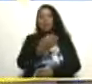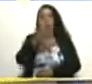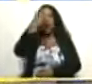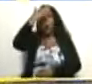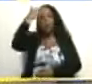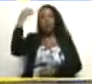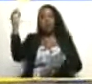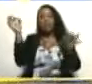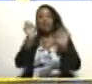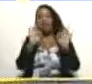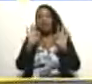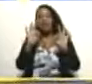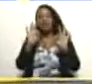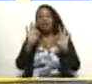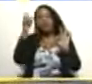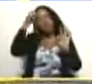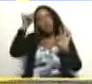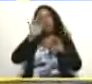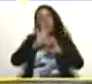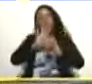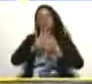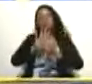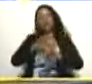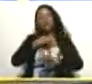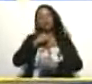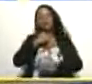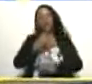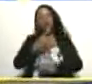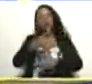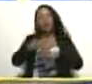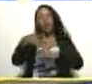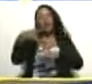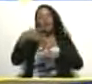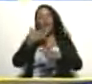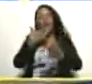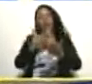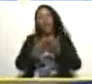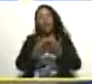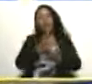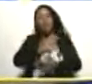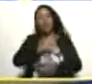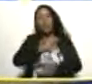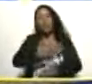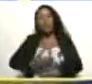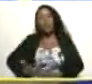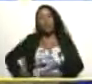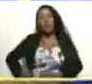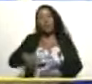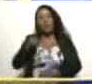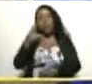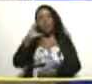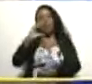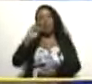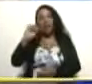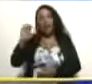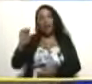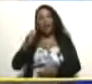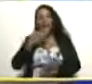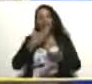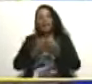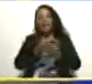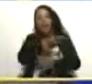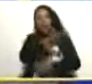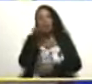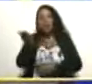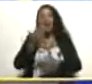inolvidable. El pueblo ha hablado y su voz es sagrada. Muchas gracias, señor presidente Elvis Amoroso. Muchas gracias a todos,